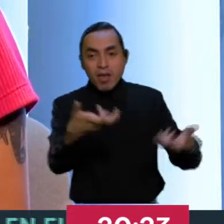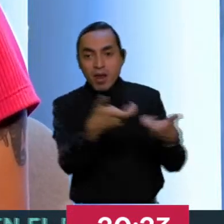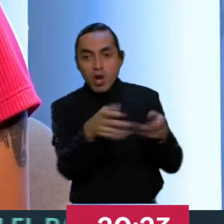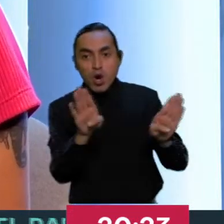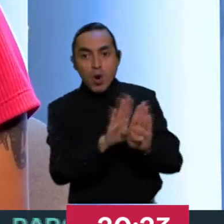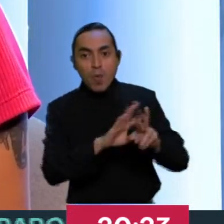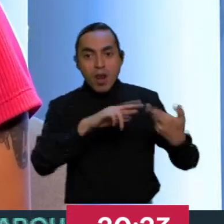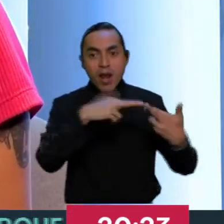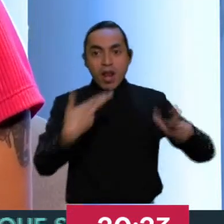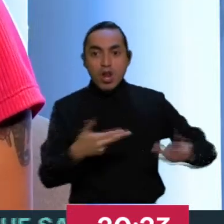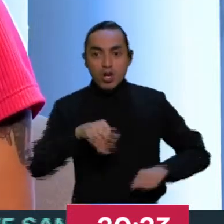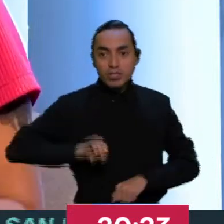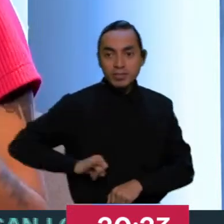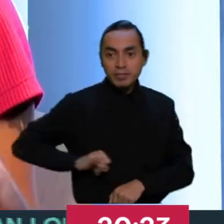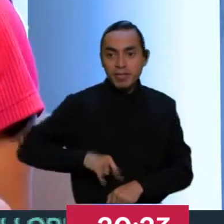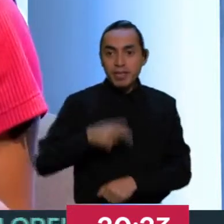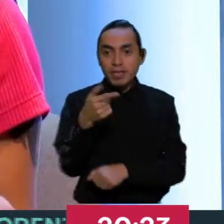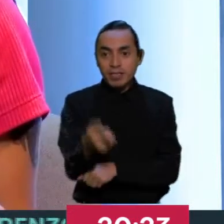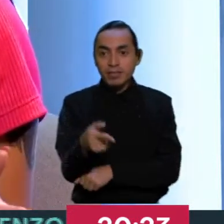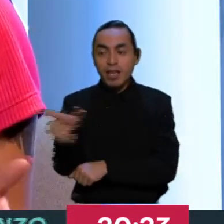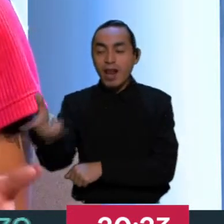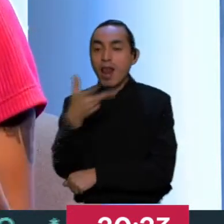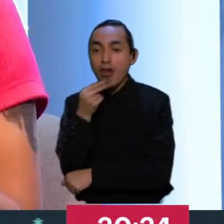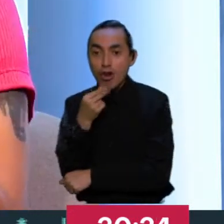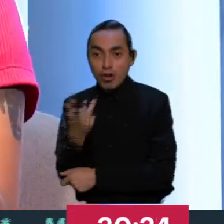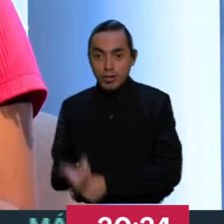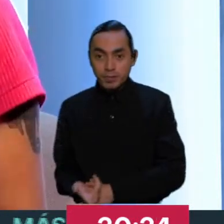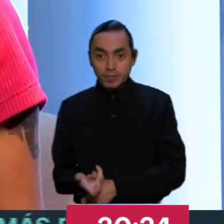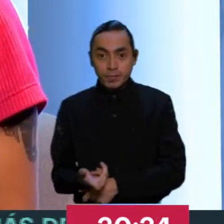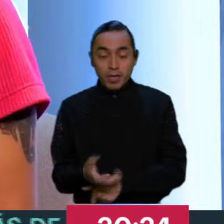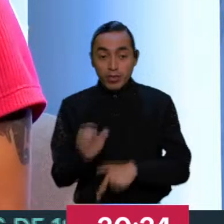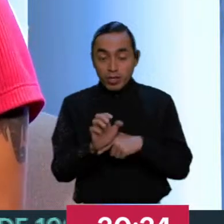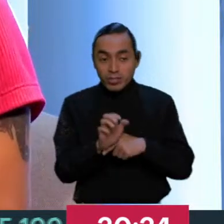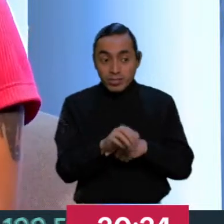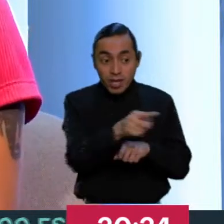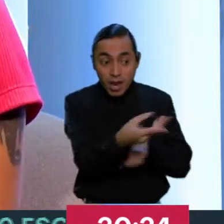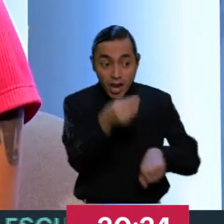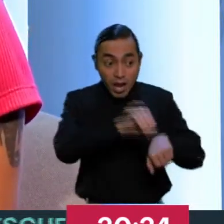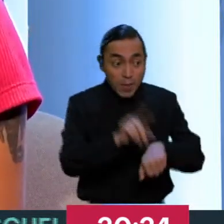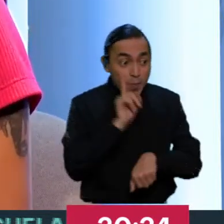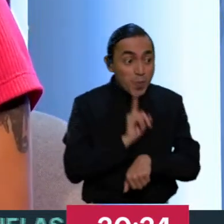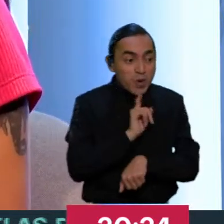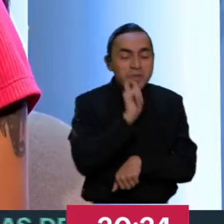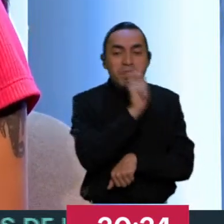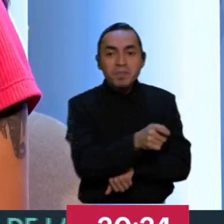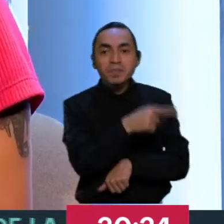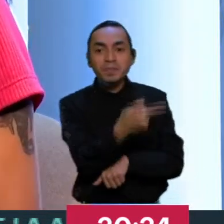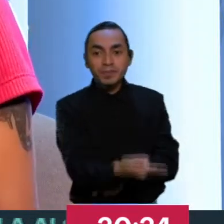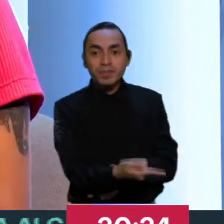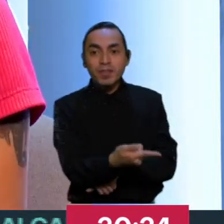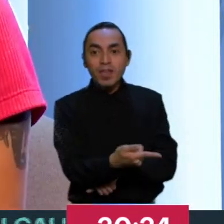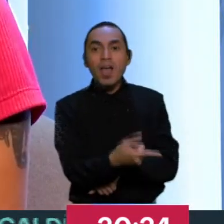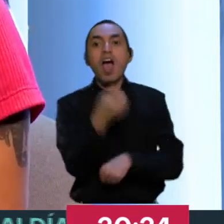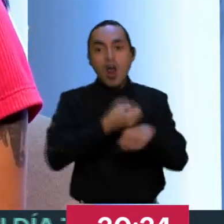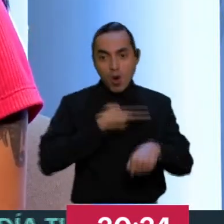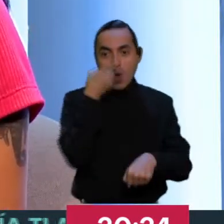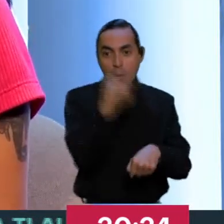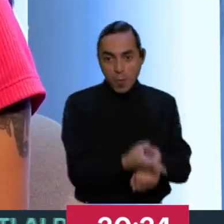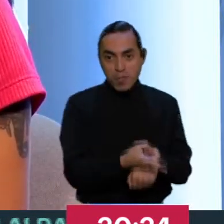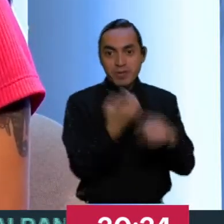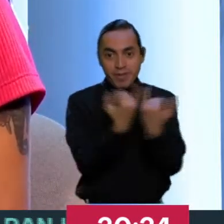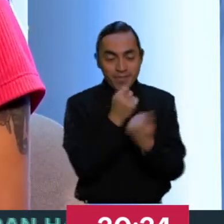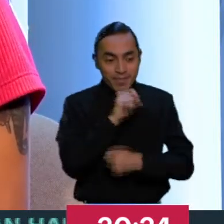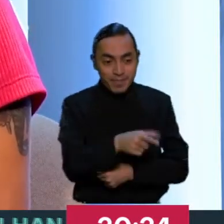los intereses y los parámetros de lo masculino. Entonces, el que las mujeres ocupemos estos puestos nos abre la oportunidad también